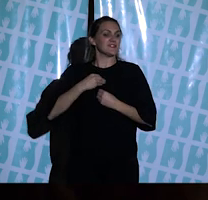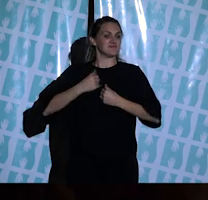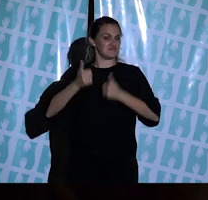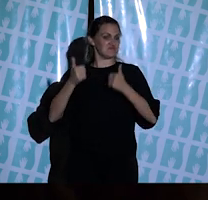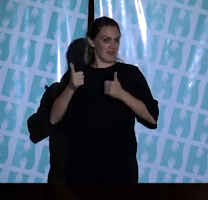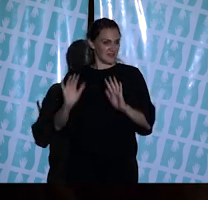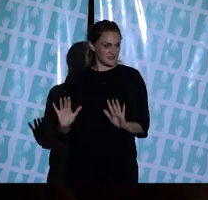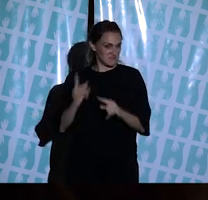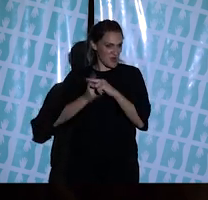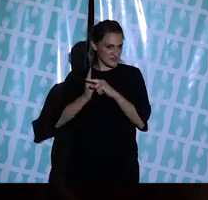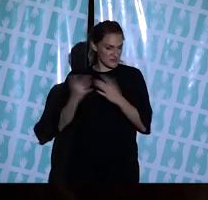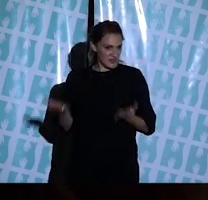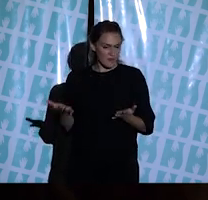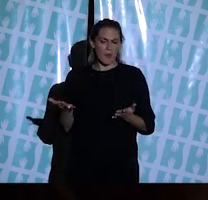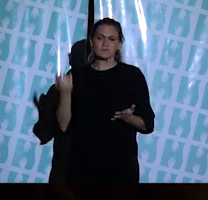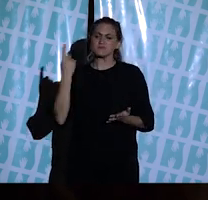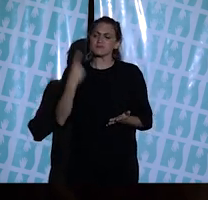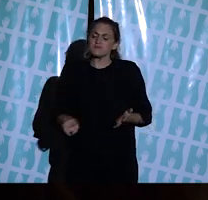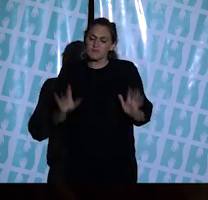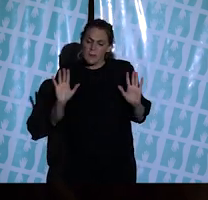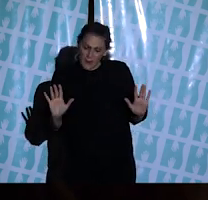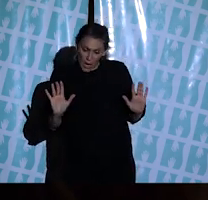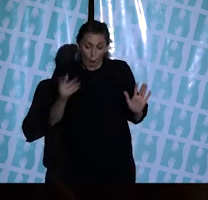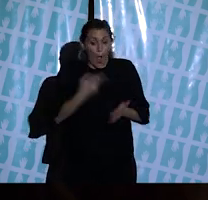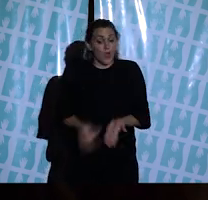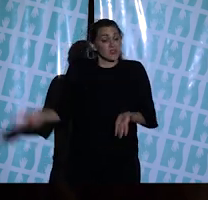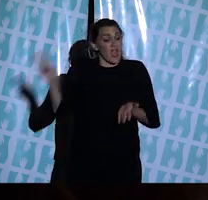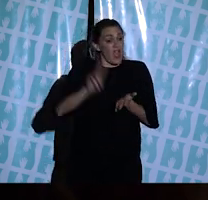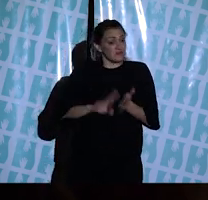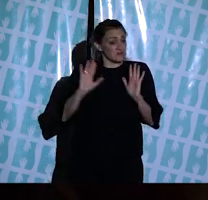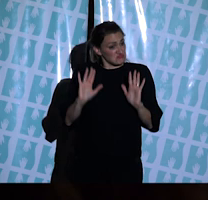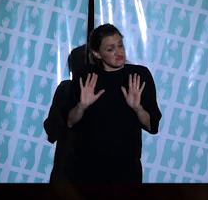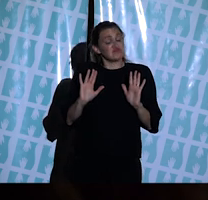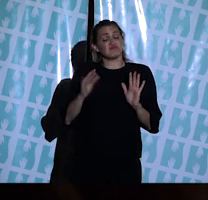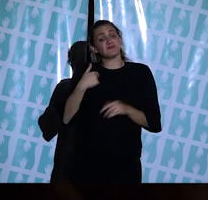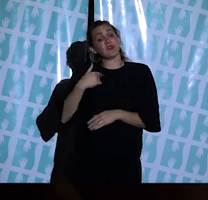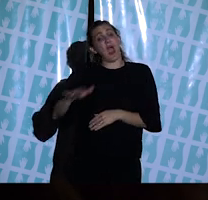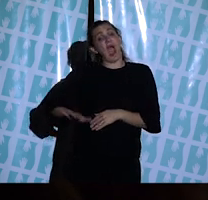bien, yo puedo volver a tener hambre, pero también